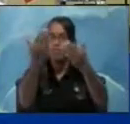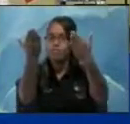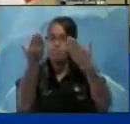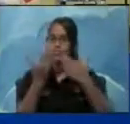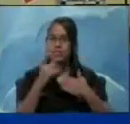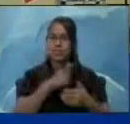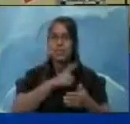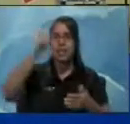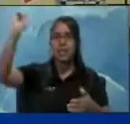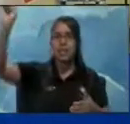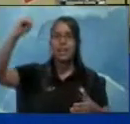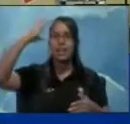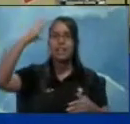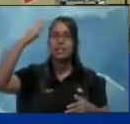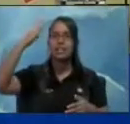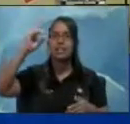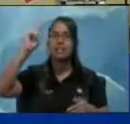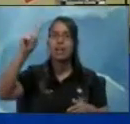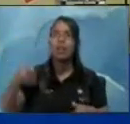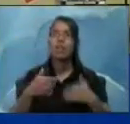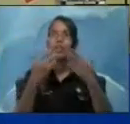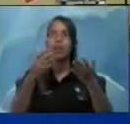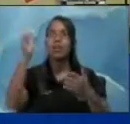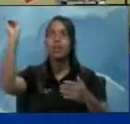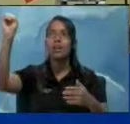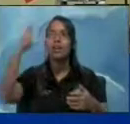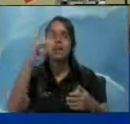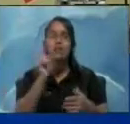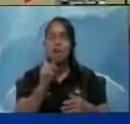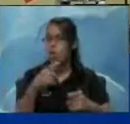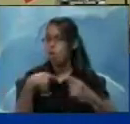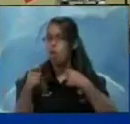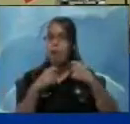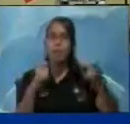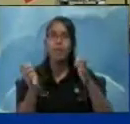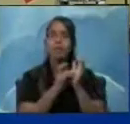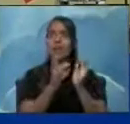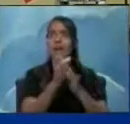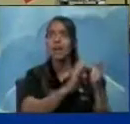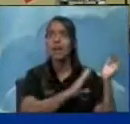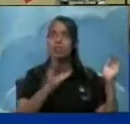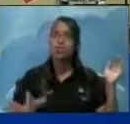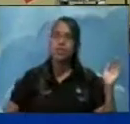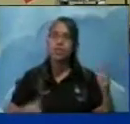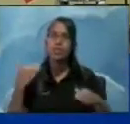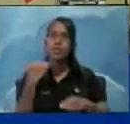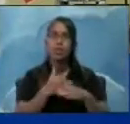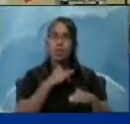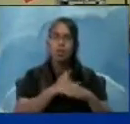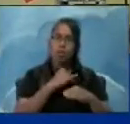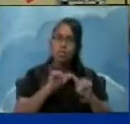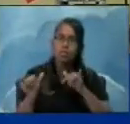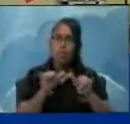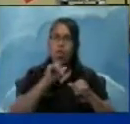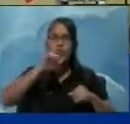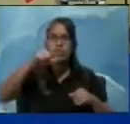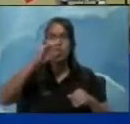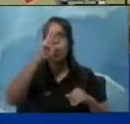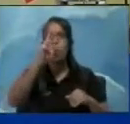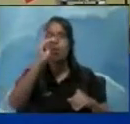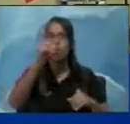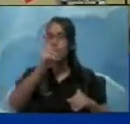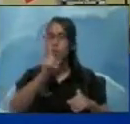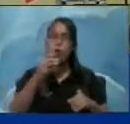de gracia dalo de Gracia no vendas a Jesucristo como lo hizo Judas no vendas